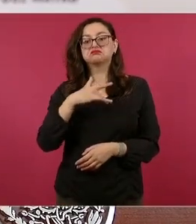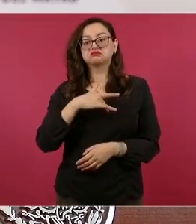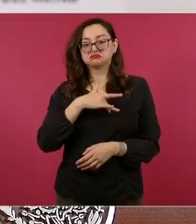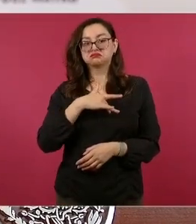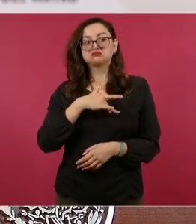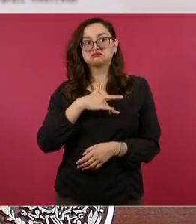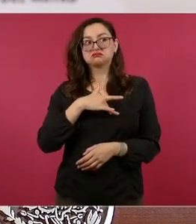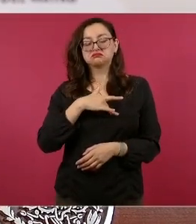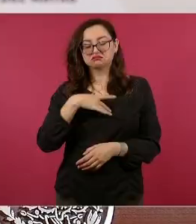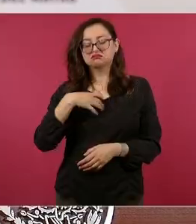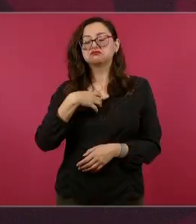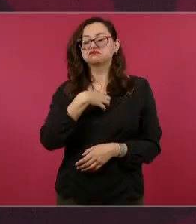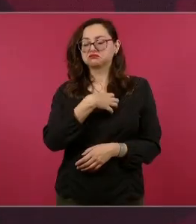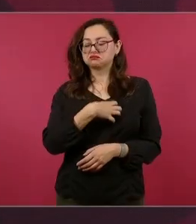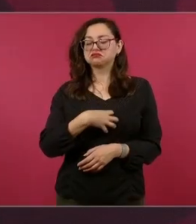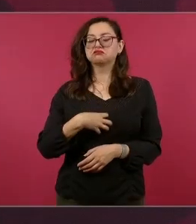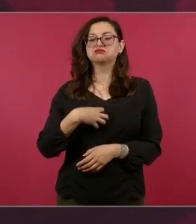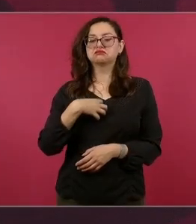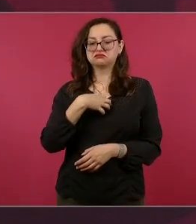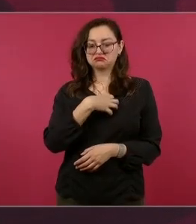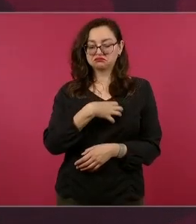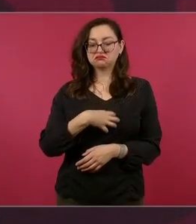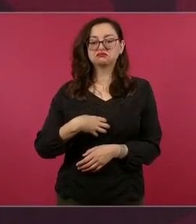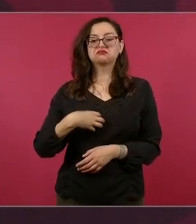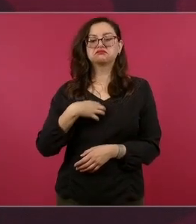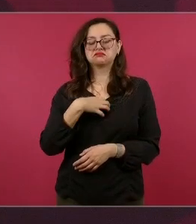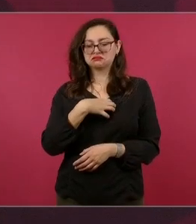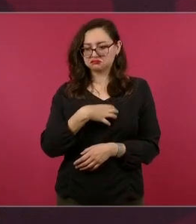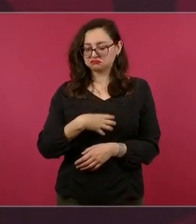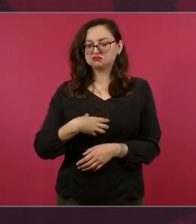con lo que sucedió.